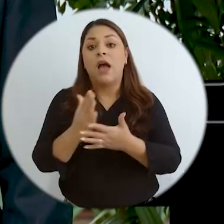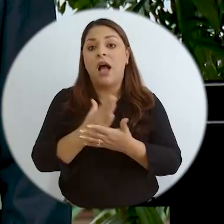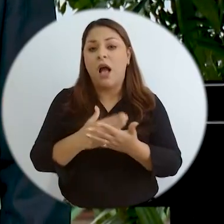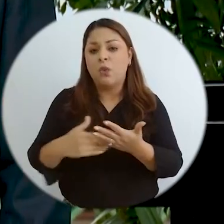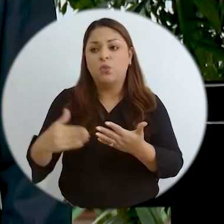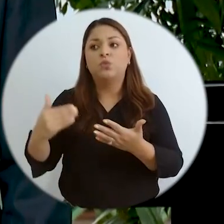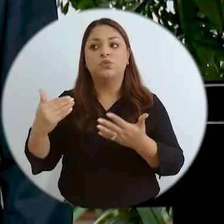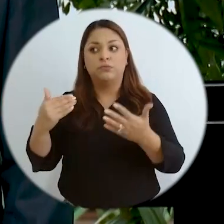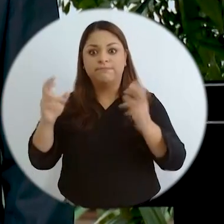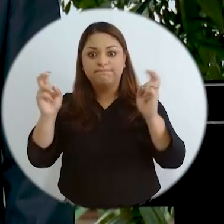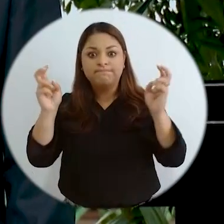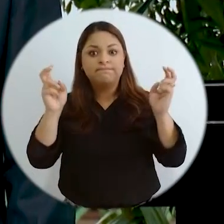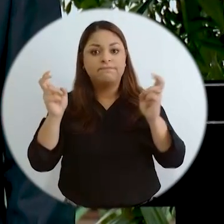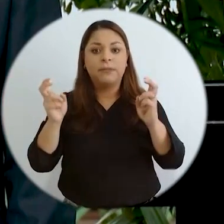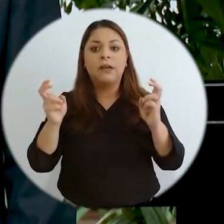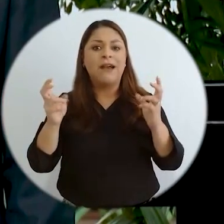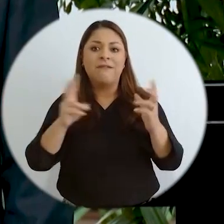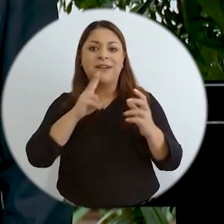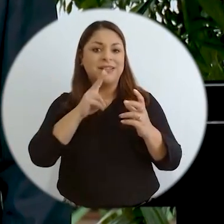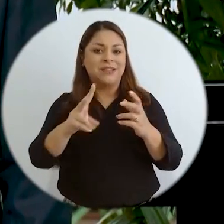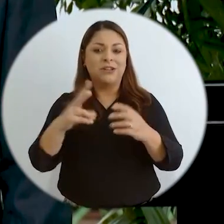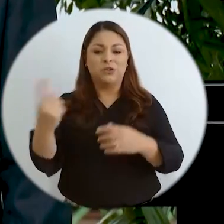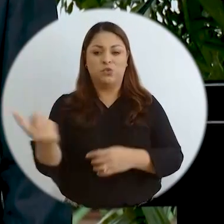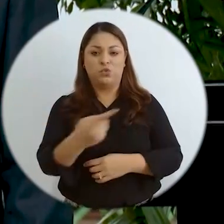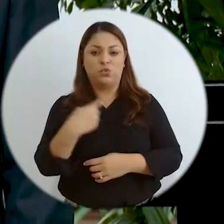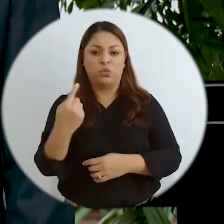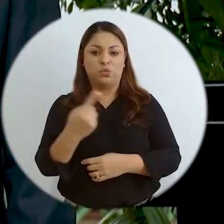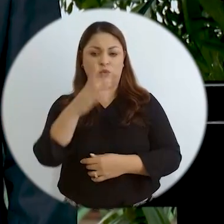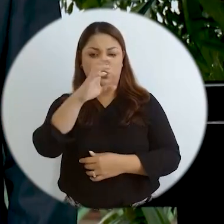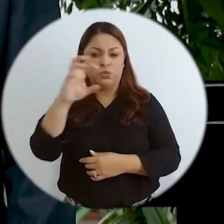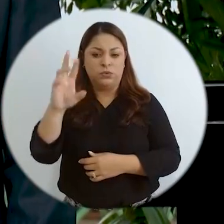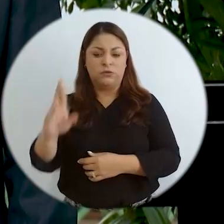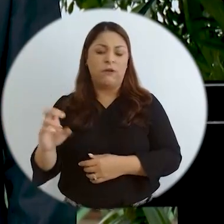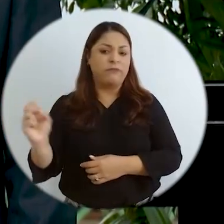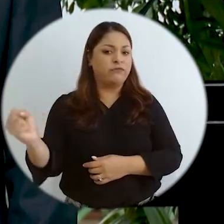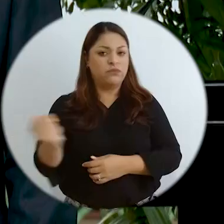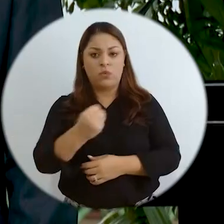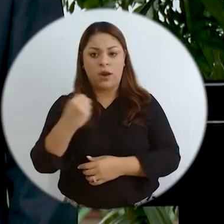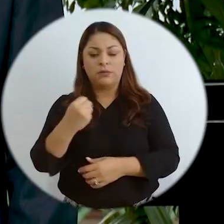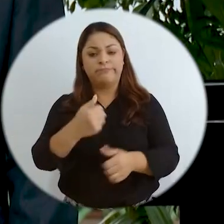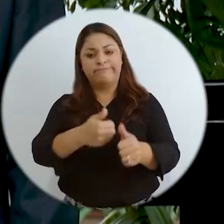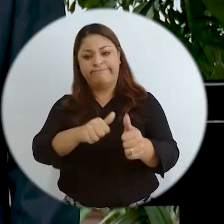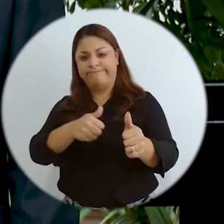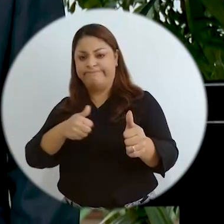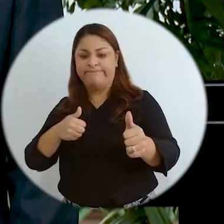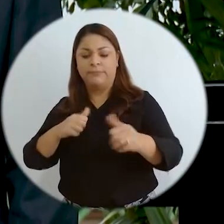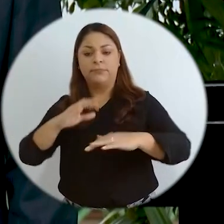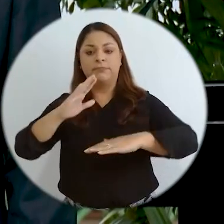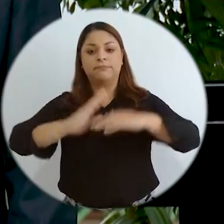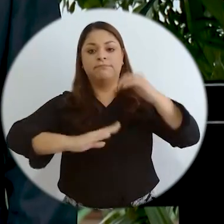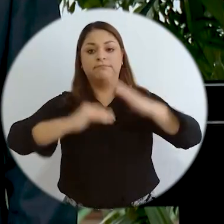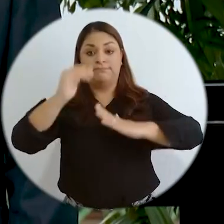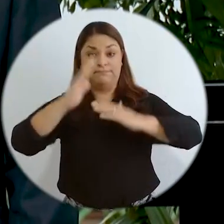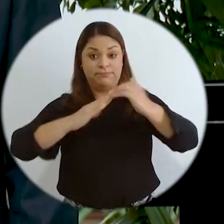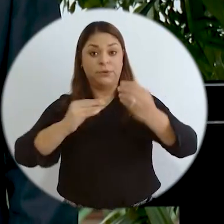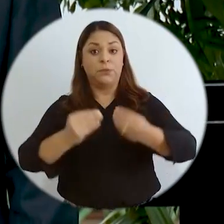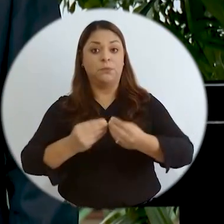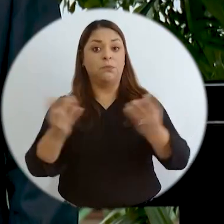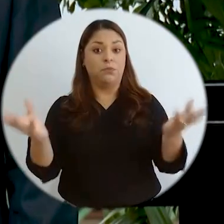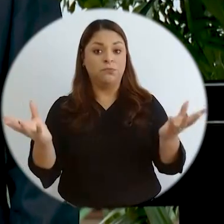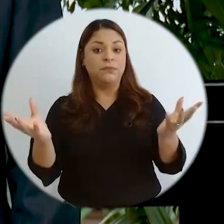Ya hemos visto, por ejemplo, que si bien no es aparentemente de